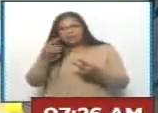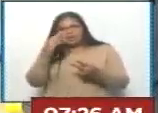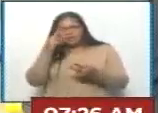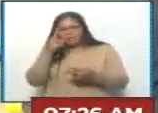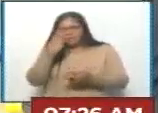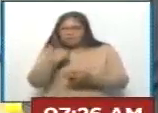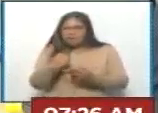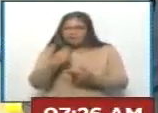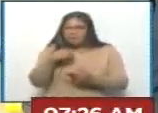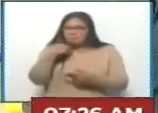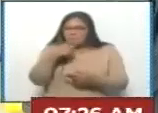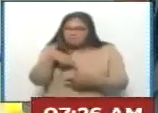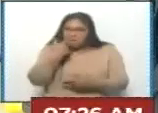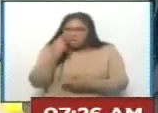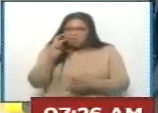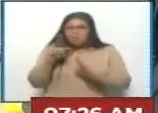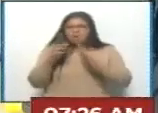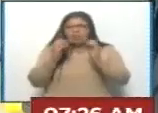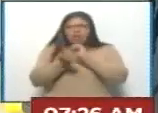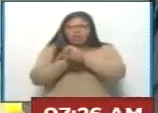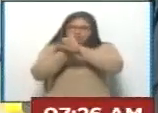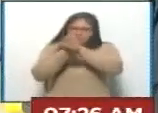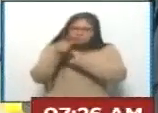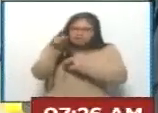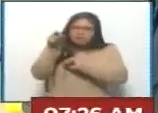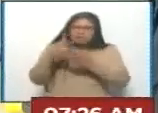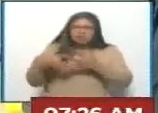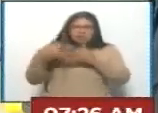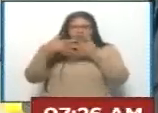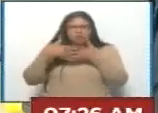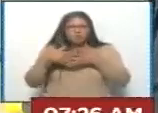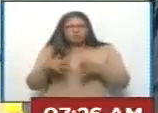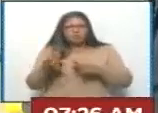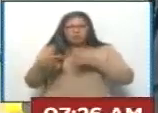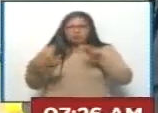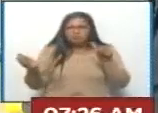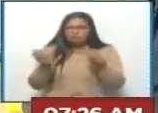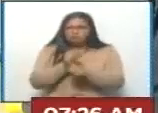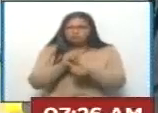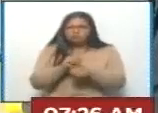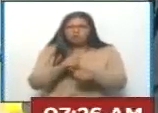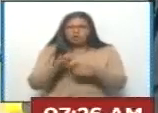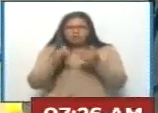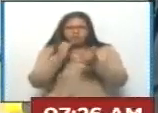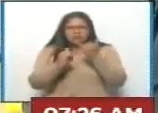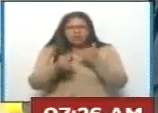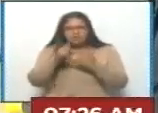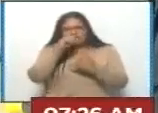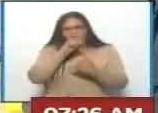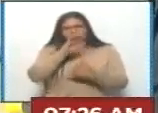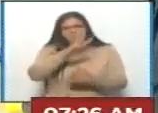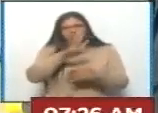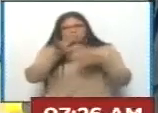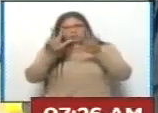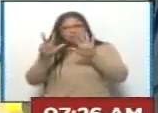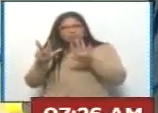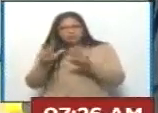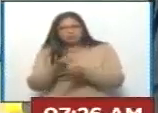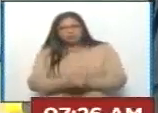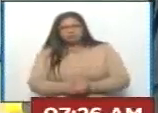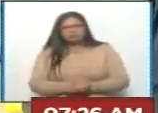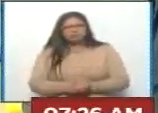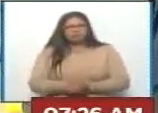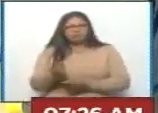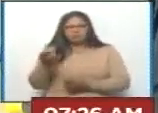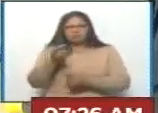vergonzosa al gobierno norteamericano, y una vez tomado el poder, a final del año 58, desatando la